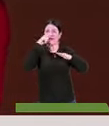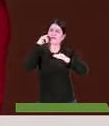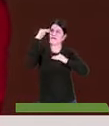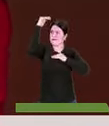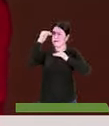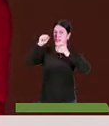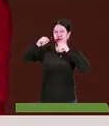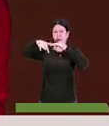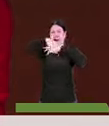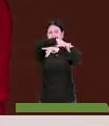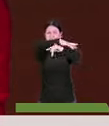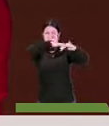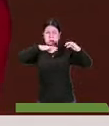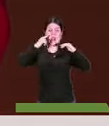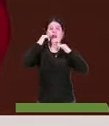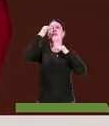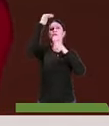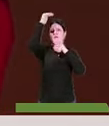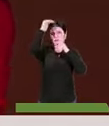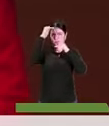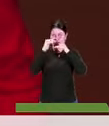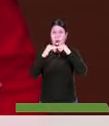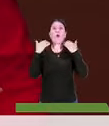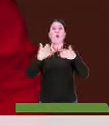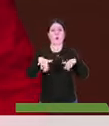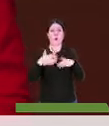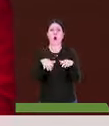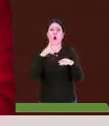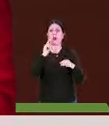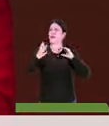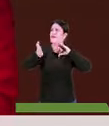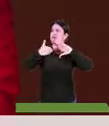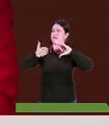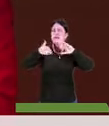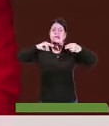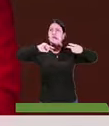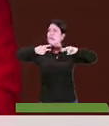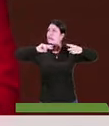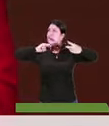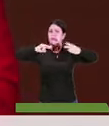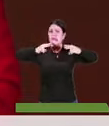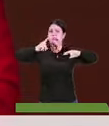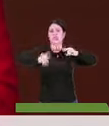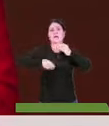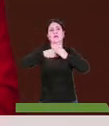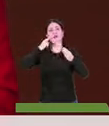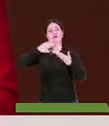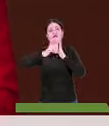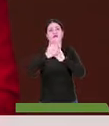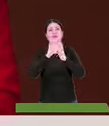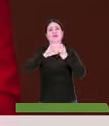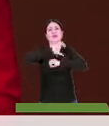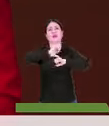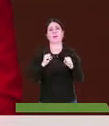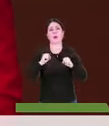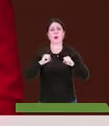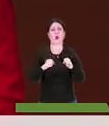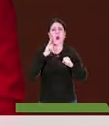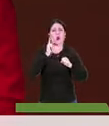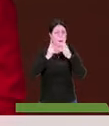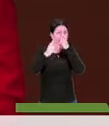a reducir ese, tanto el calentamiento global, pero hacia nuestra comunidad, hacia Bogotá, lo que hace es reducir esos problemas de